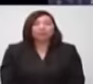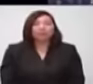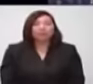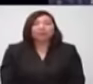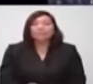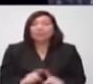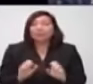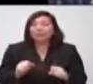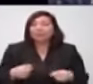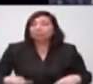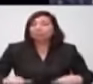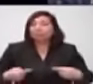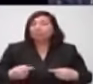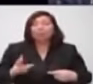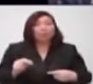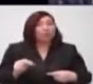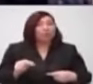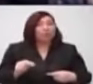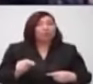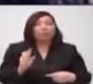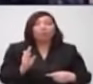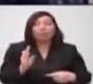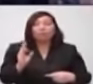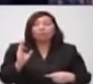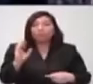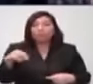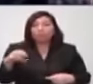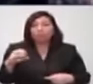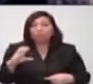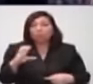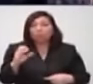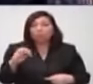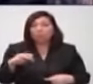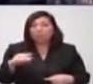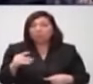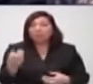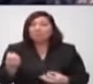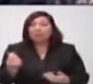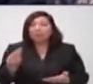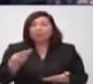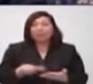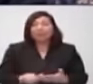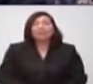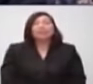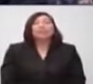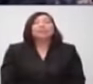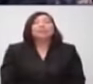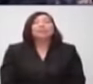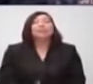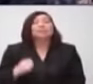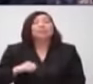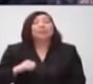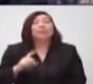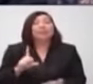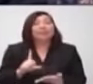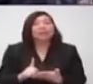Pero si comparamos ahora, ya no canon, sino Foncomún, podemos decir que el per cápita del Foncomún de la Municipalidad